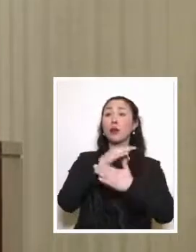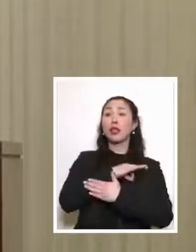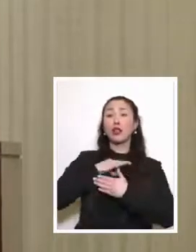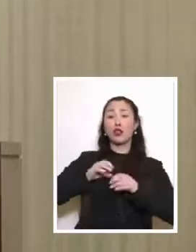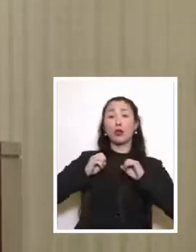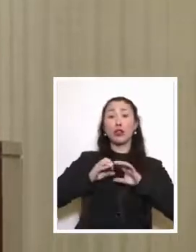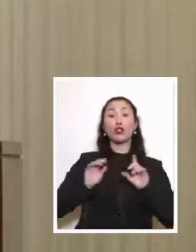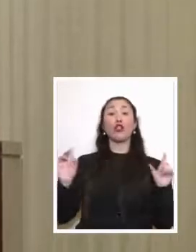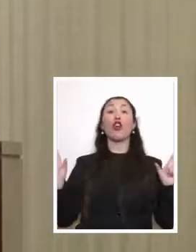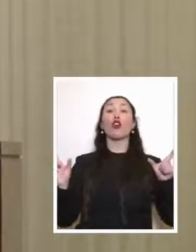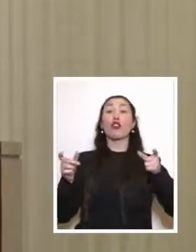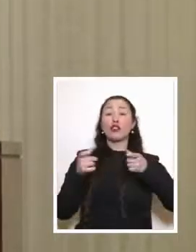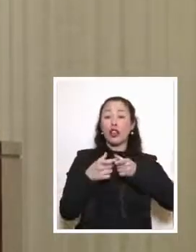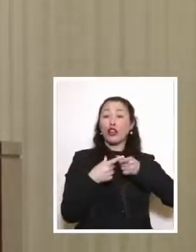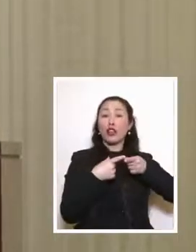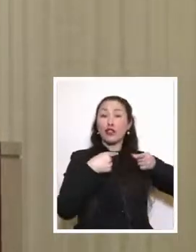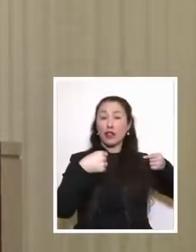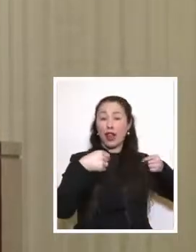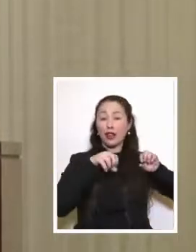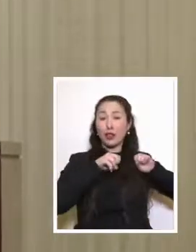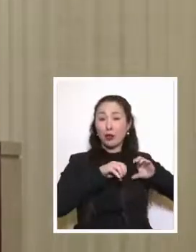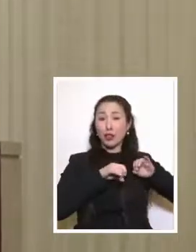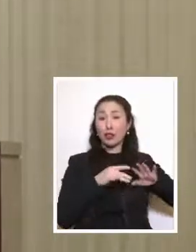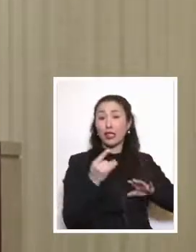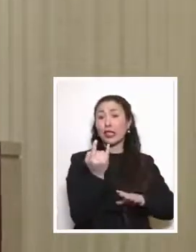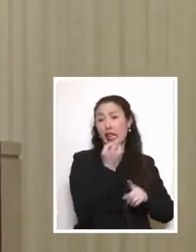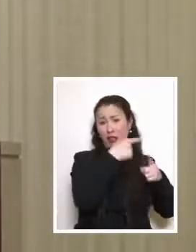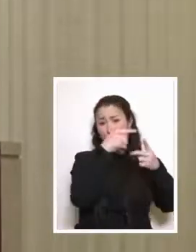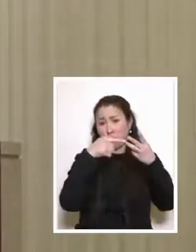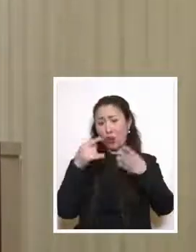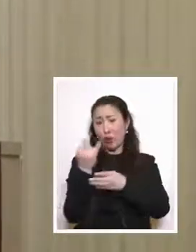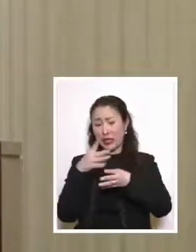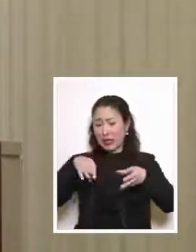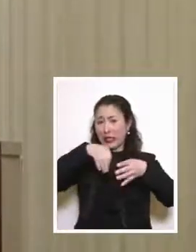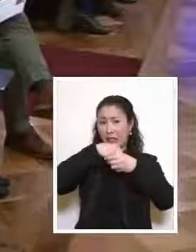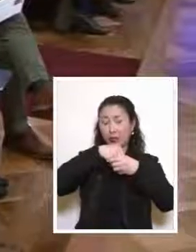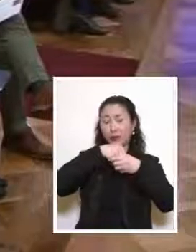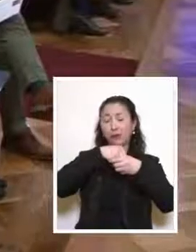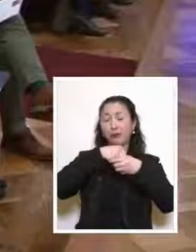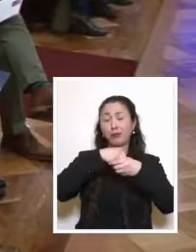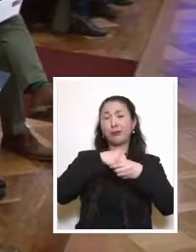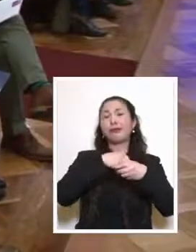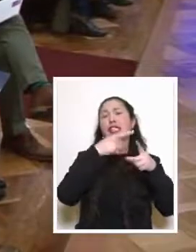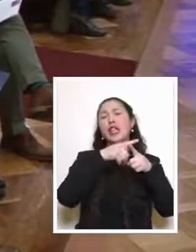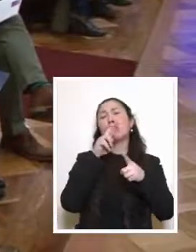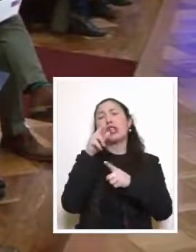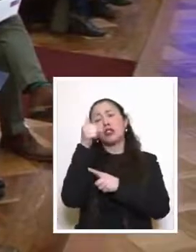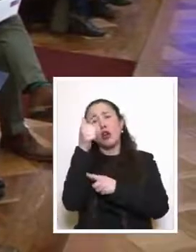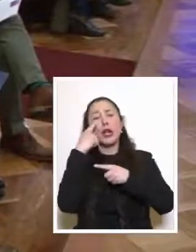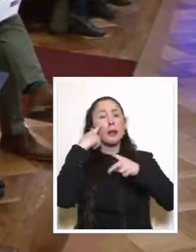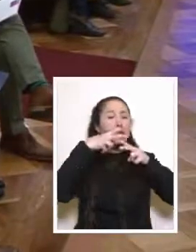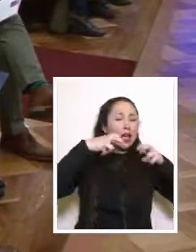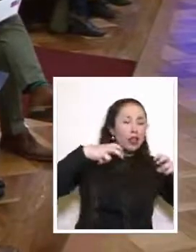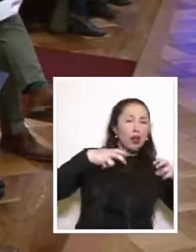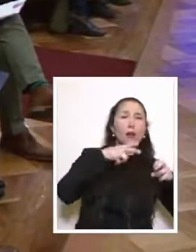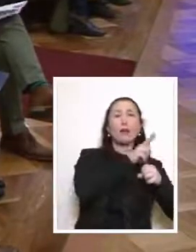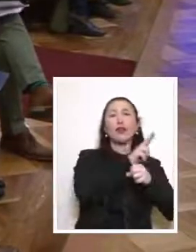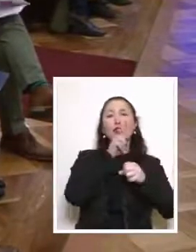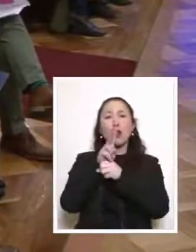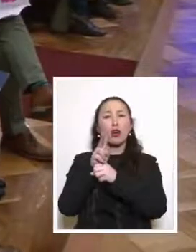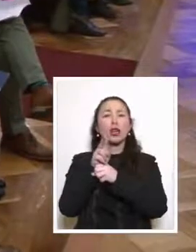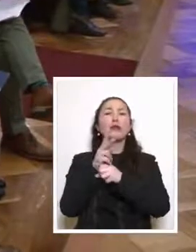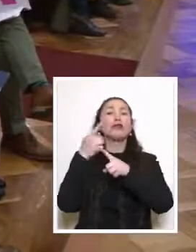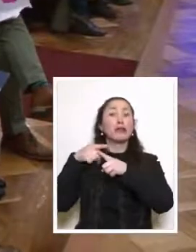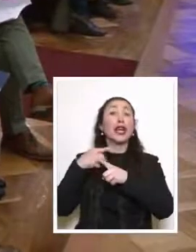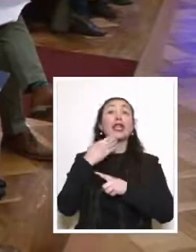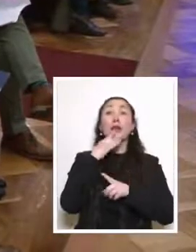del Consejo Nacional de Educación, universidades, rectores, académicos e investigadores presentes, premios nacionales de